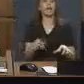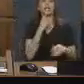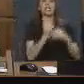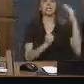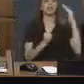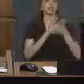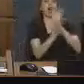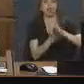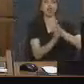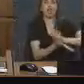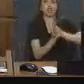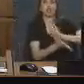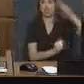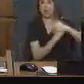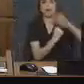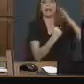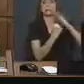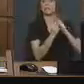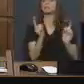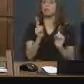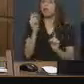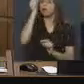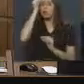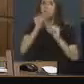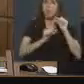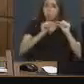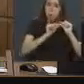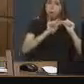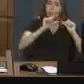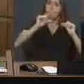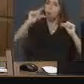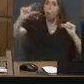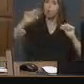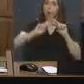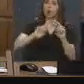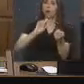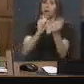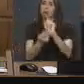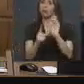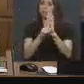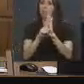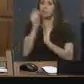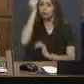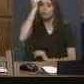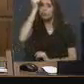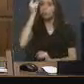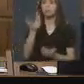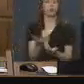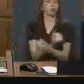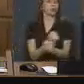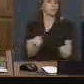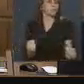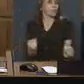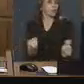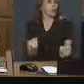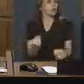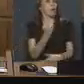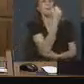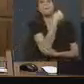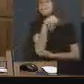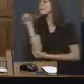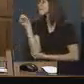somos maximalistas. Entendemos la necesaria gradualidad de las reformas. Pero no podemos por eso mirar para el